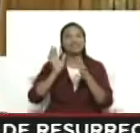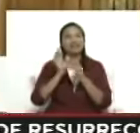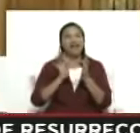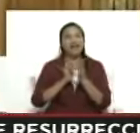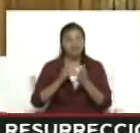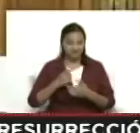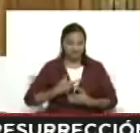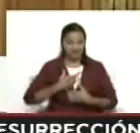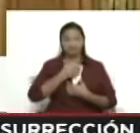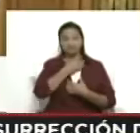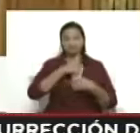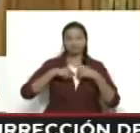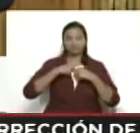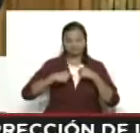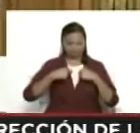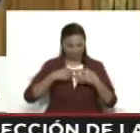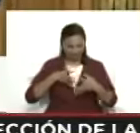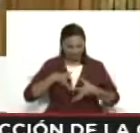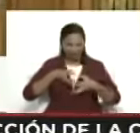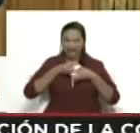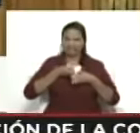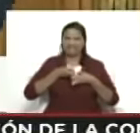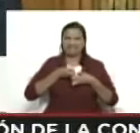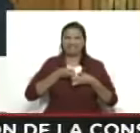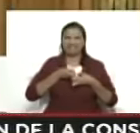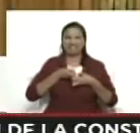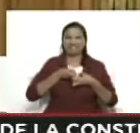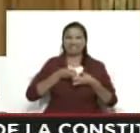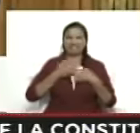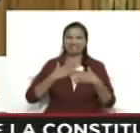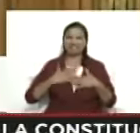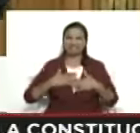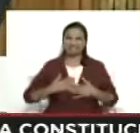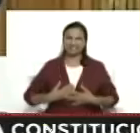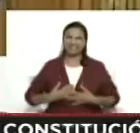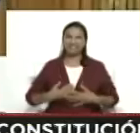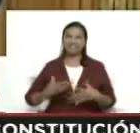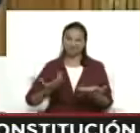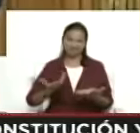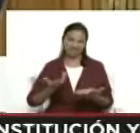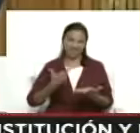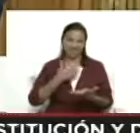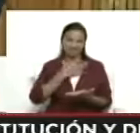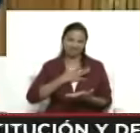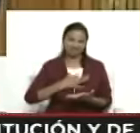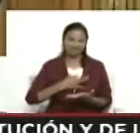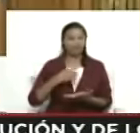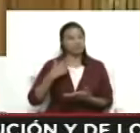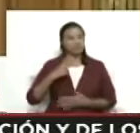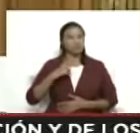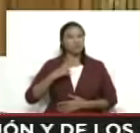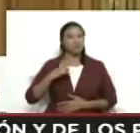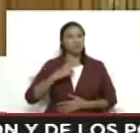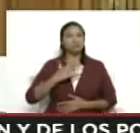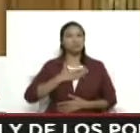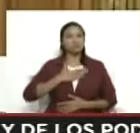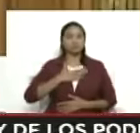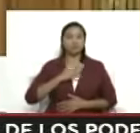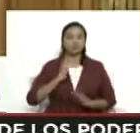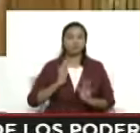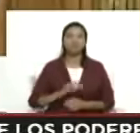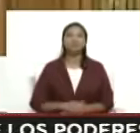arrugadita. Ese tipo que tenía esta pinta no lo voy a traer con una corbata arrugada, ¿verdad? Anda como Jesús.